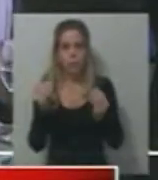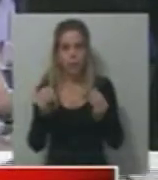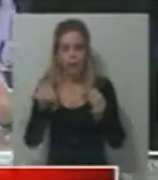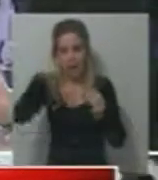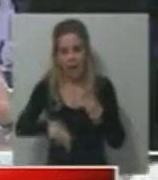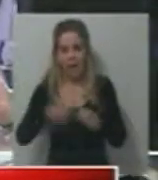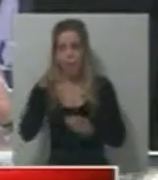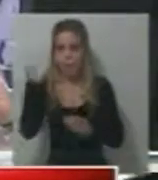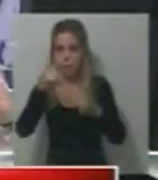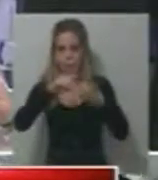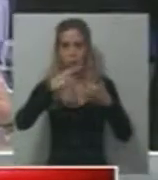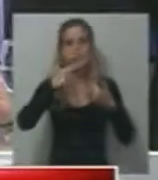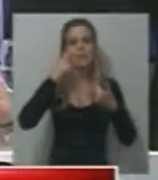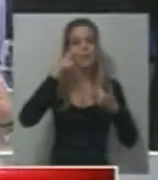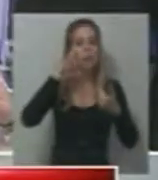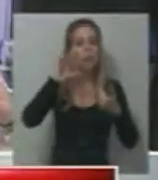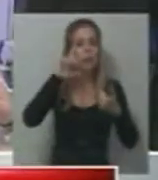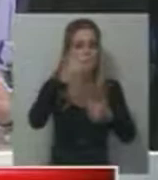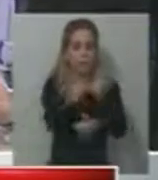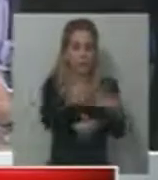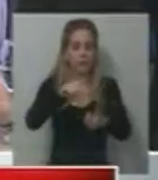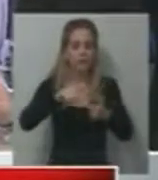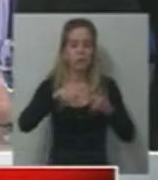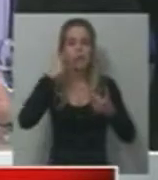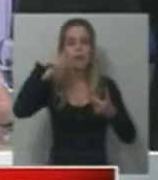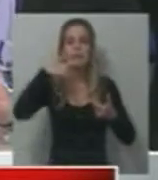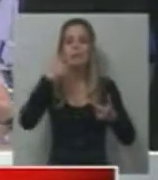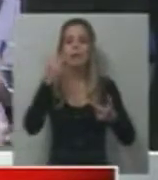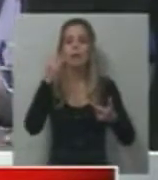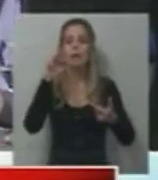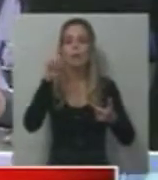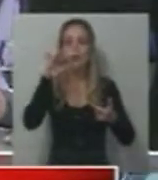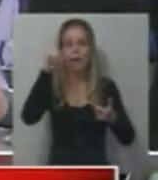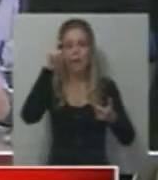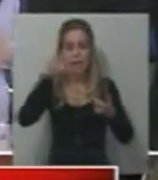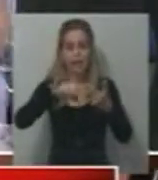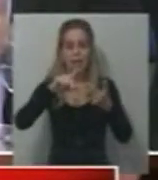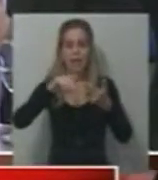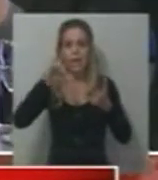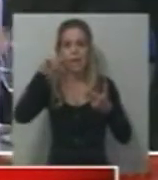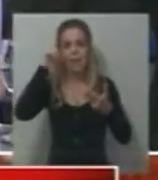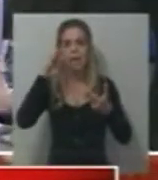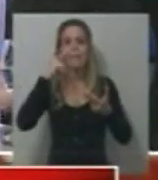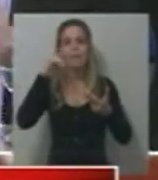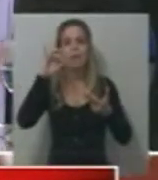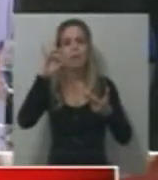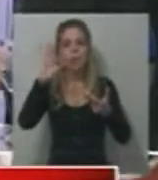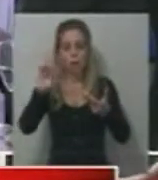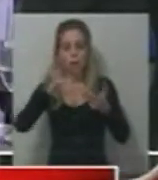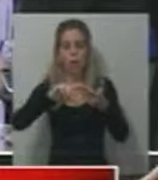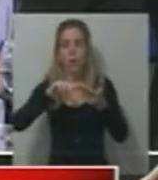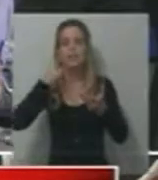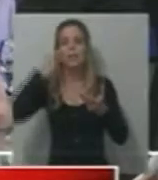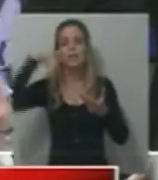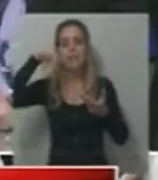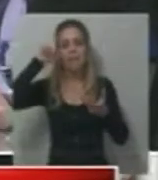estaban. Scioli, Insaurralde, De Vido con Marcelo Tinelli. Sí. sí, inaugurando el Cine Avenida, Avenida Cine,